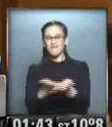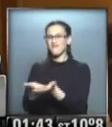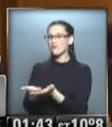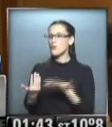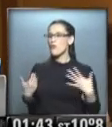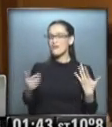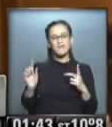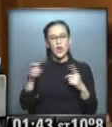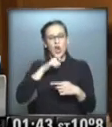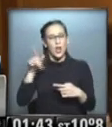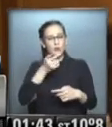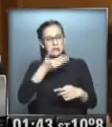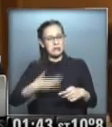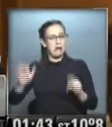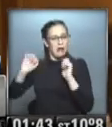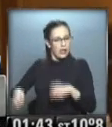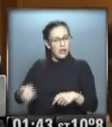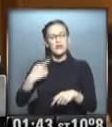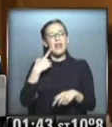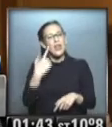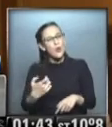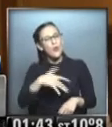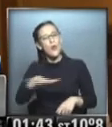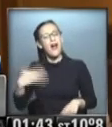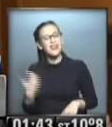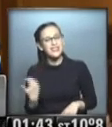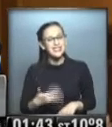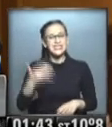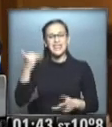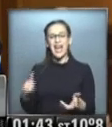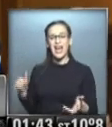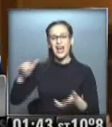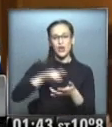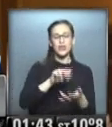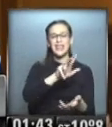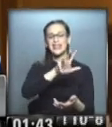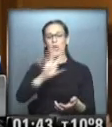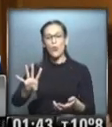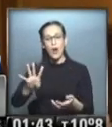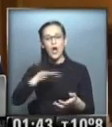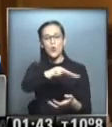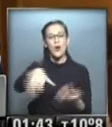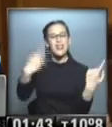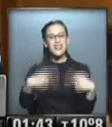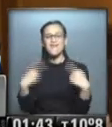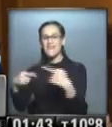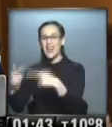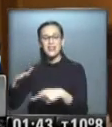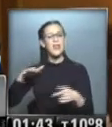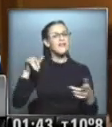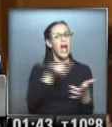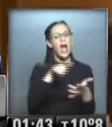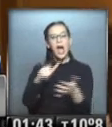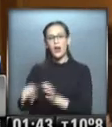veía, ¿qué cosa? Que en la Argentina había aerolíneas, volaba a 34 destinos y los 20 destinos más